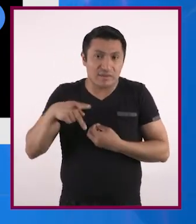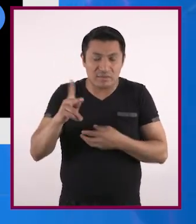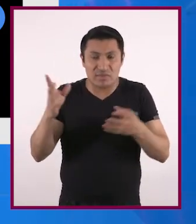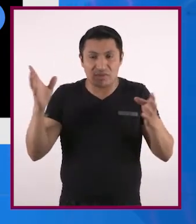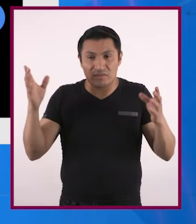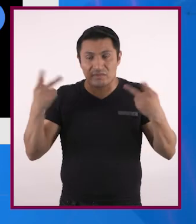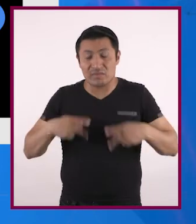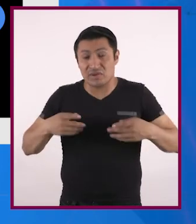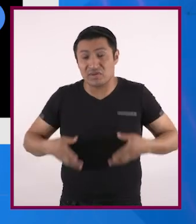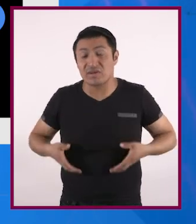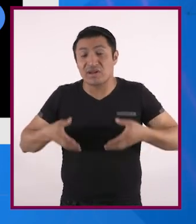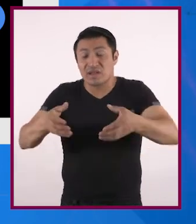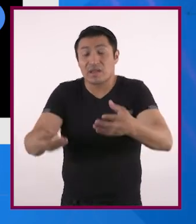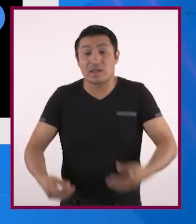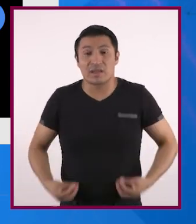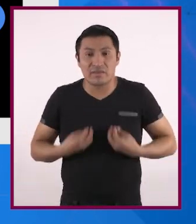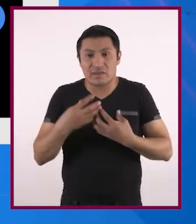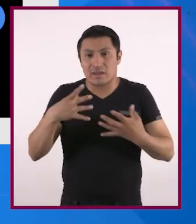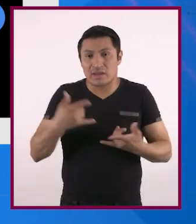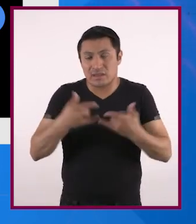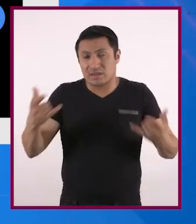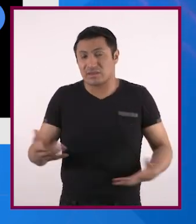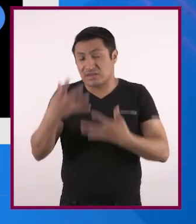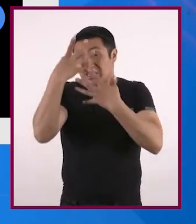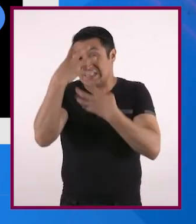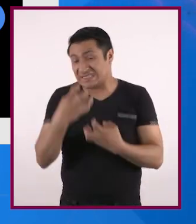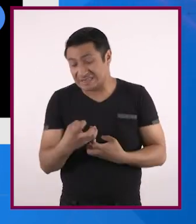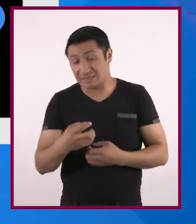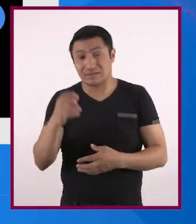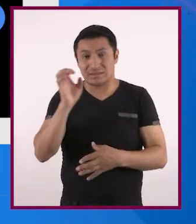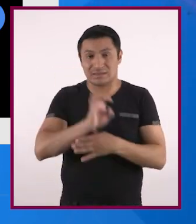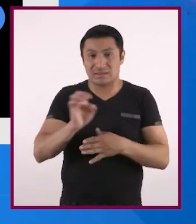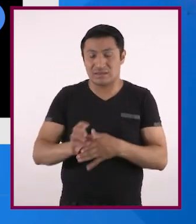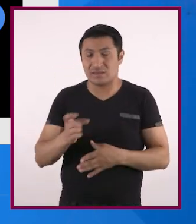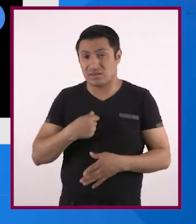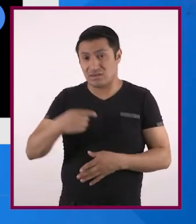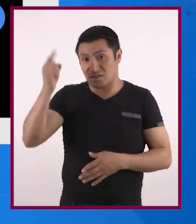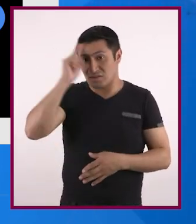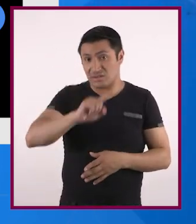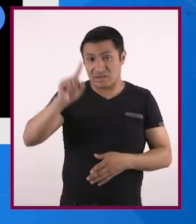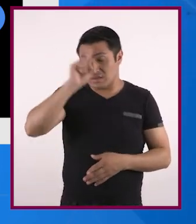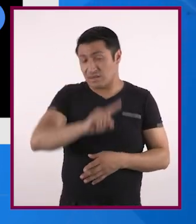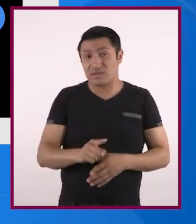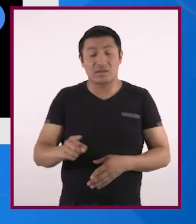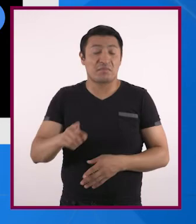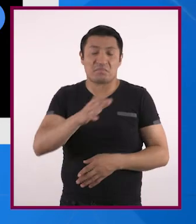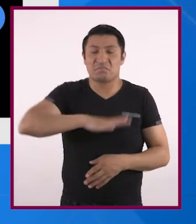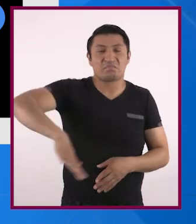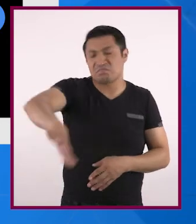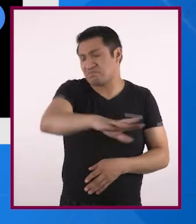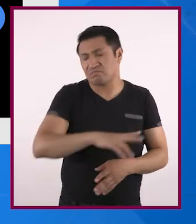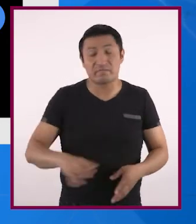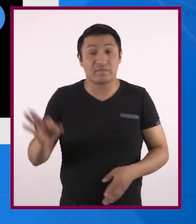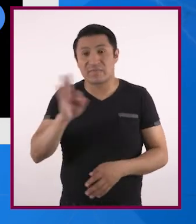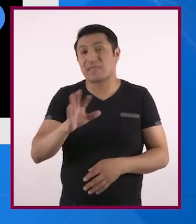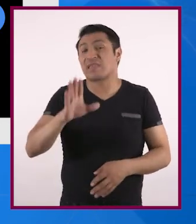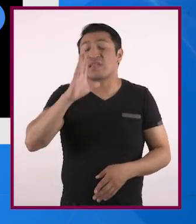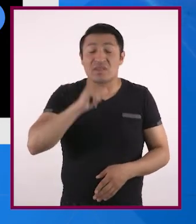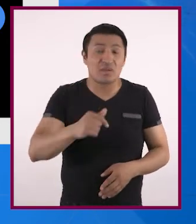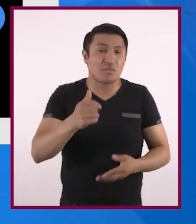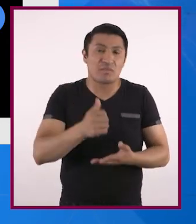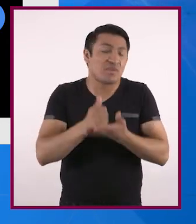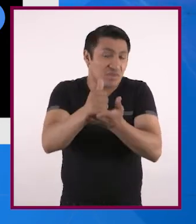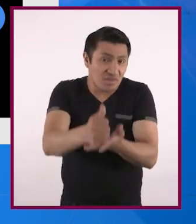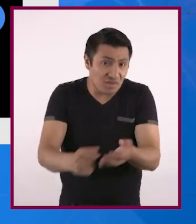una historia de vida muy triste, no muy trágica. Entonces mi recomendación siempre para la sociedad en general es que si no podemos aliviar